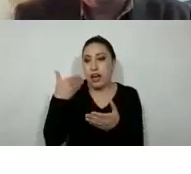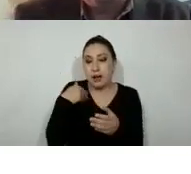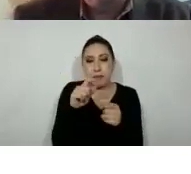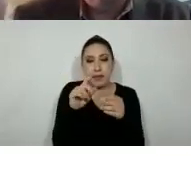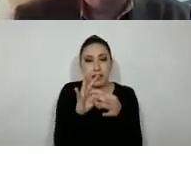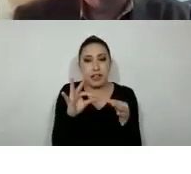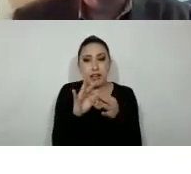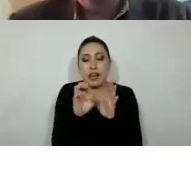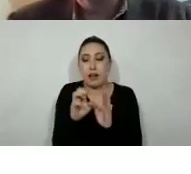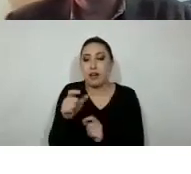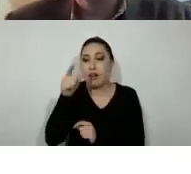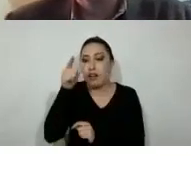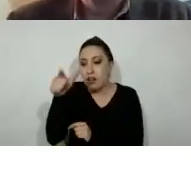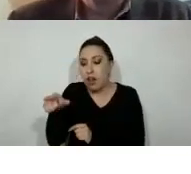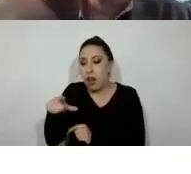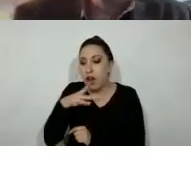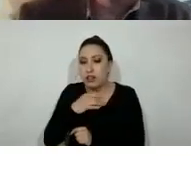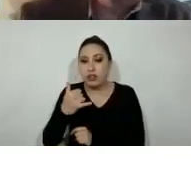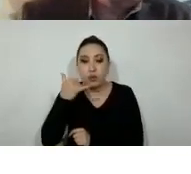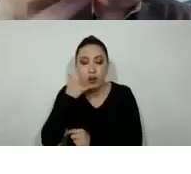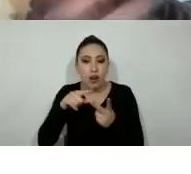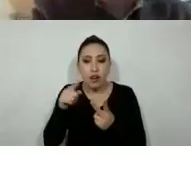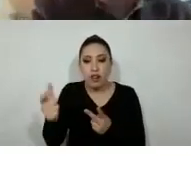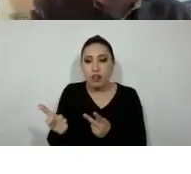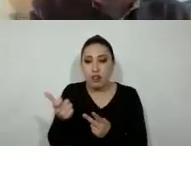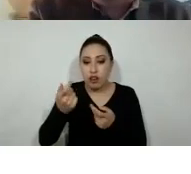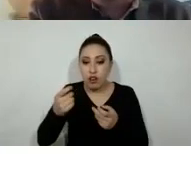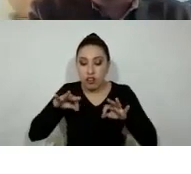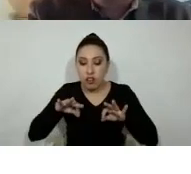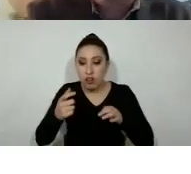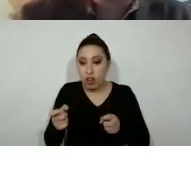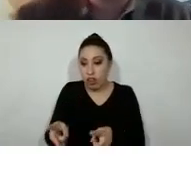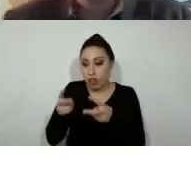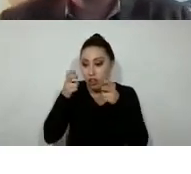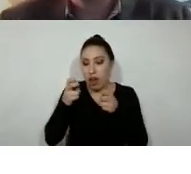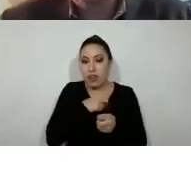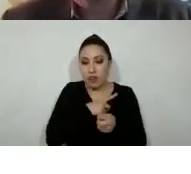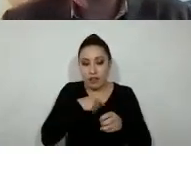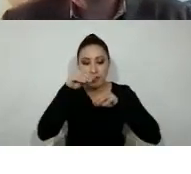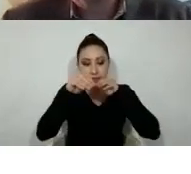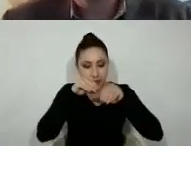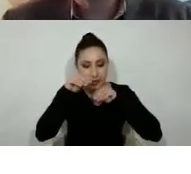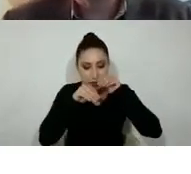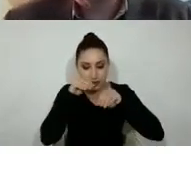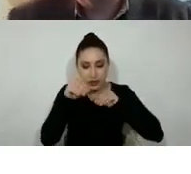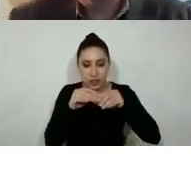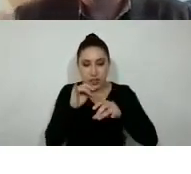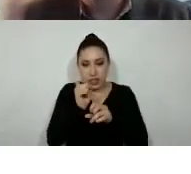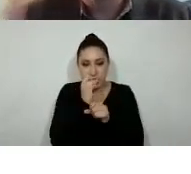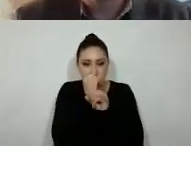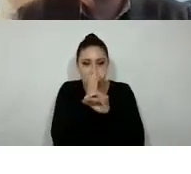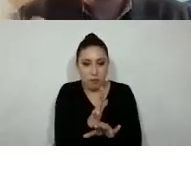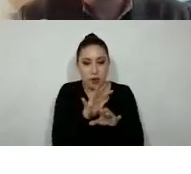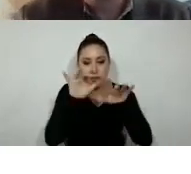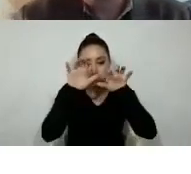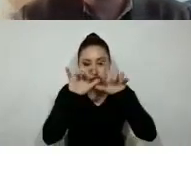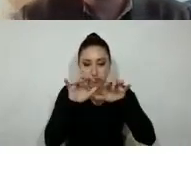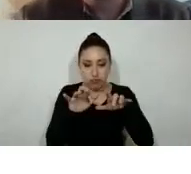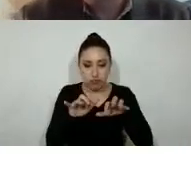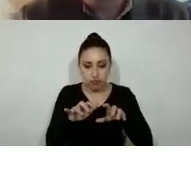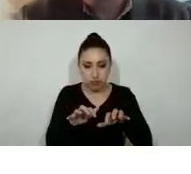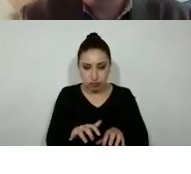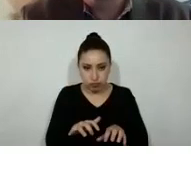cartera, el celular, el dinero, todo eso se va a presentar también con con anexos, junto con el